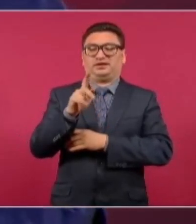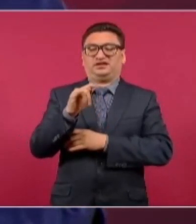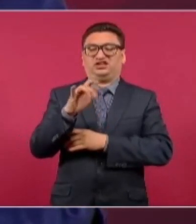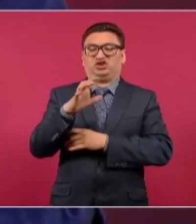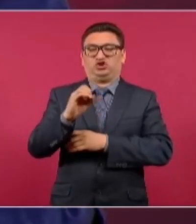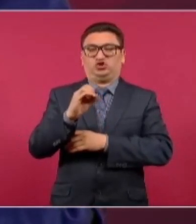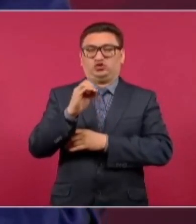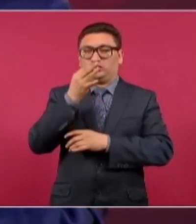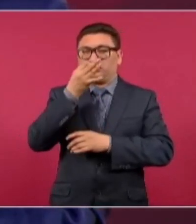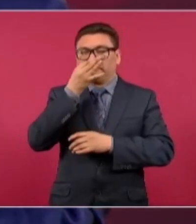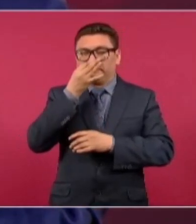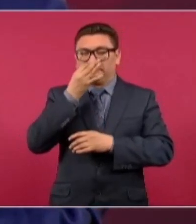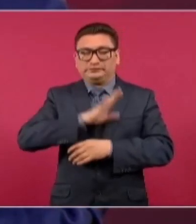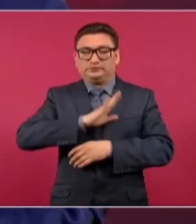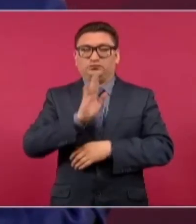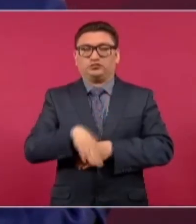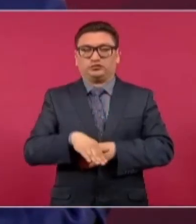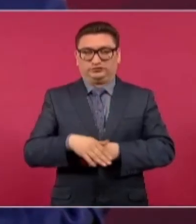se va a petatear.